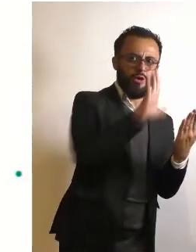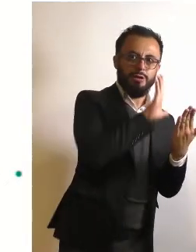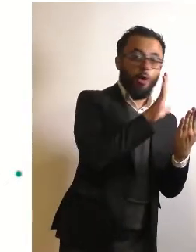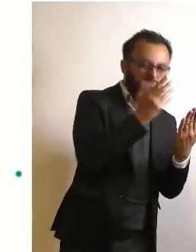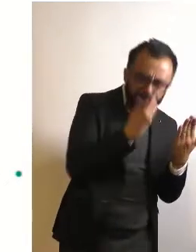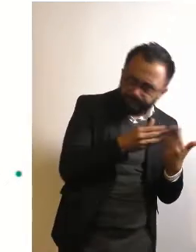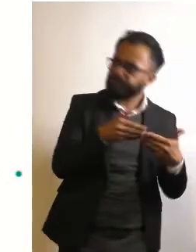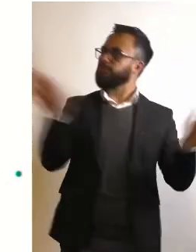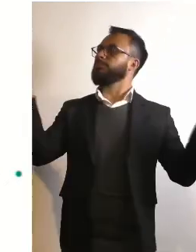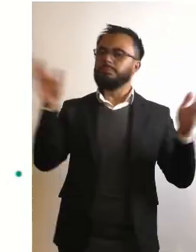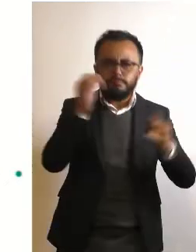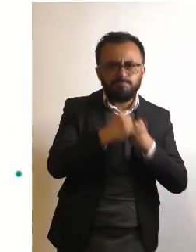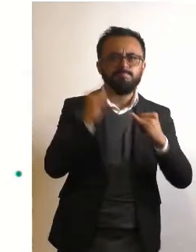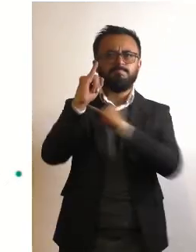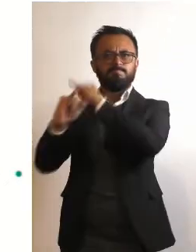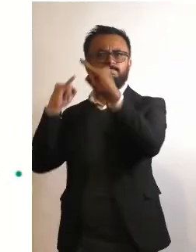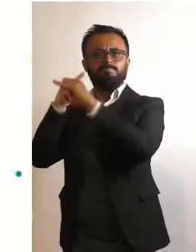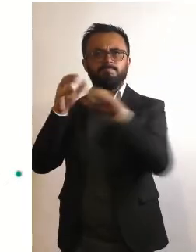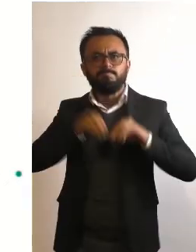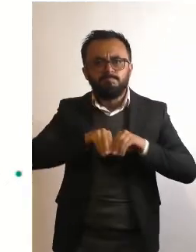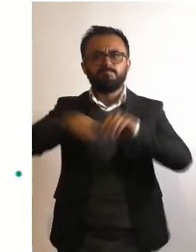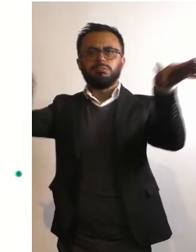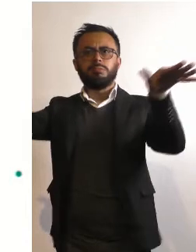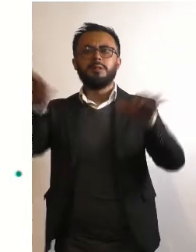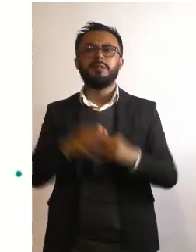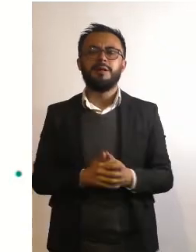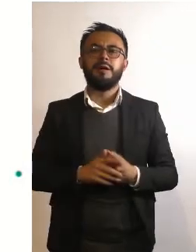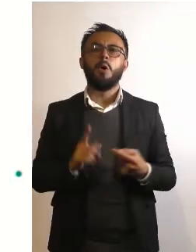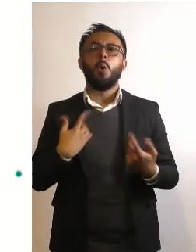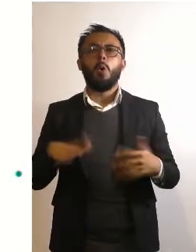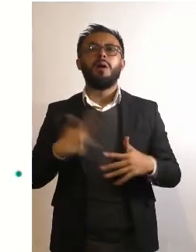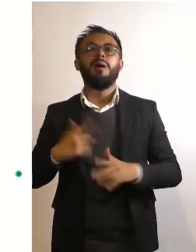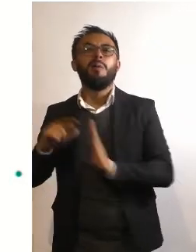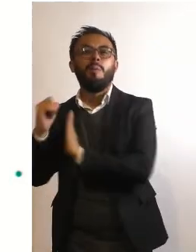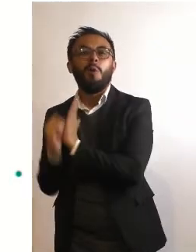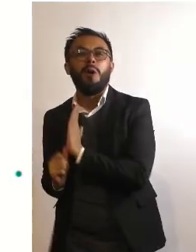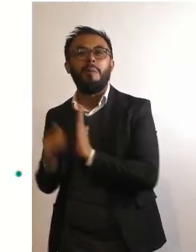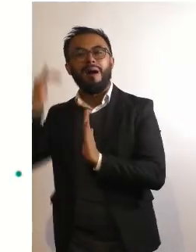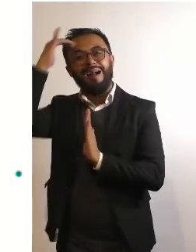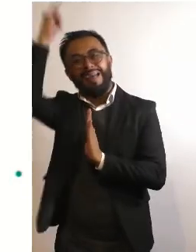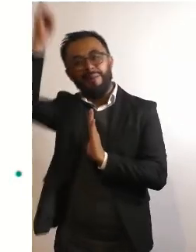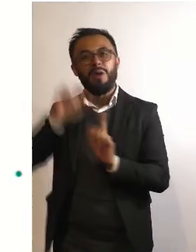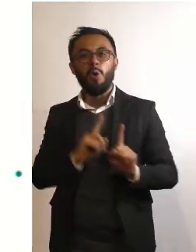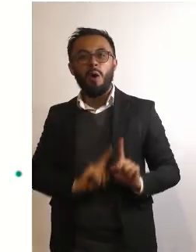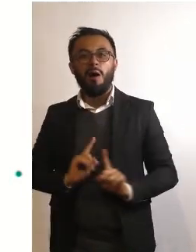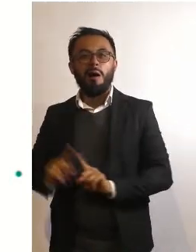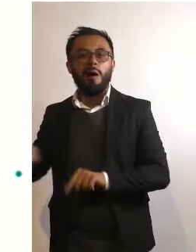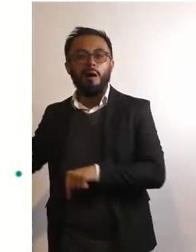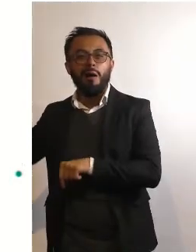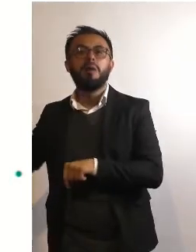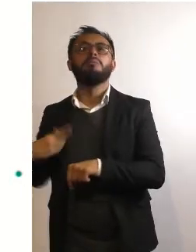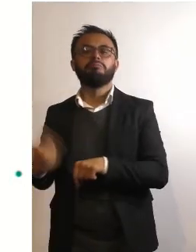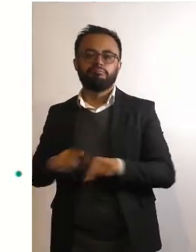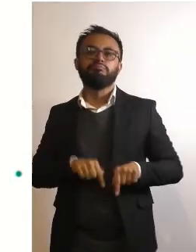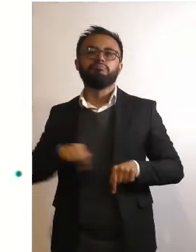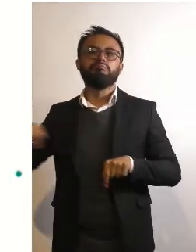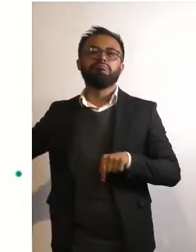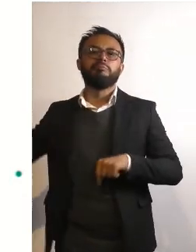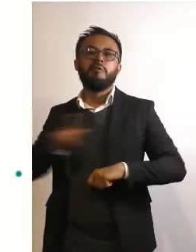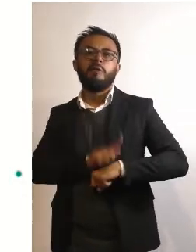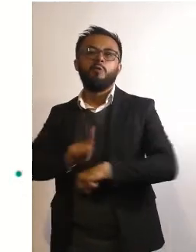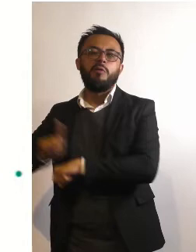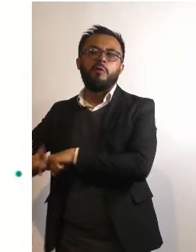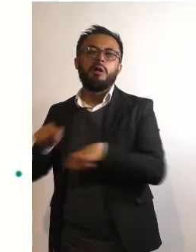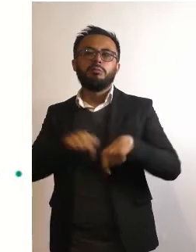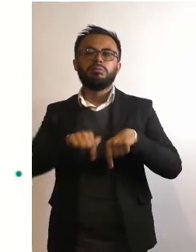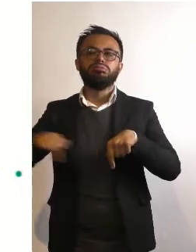participación de diferentes programas académicos, 8 de diferentes facultades,